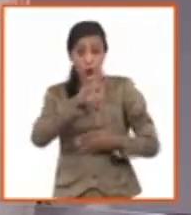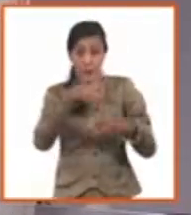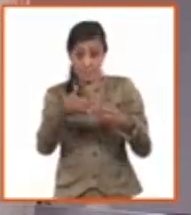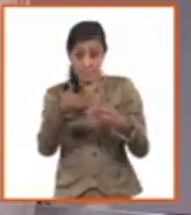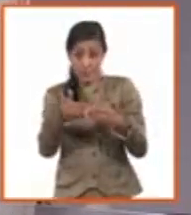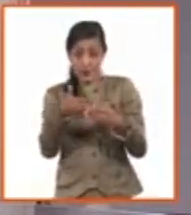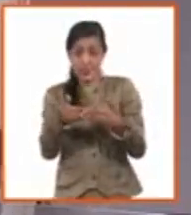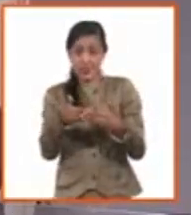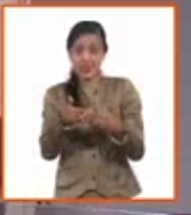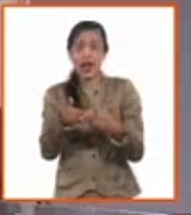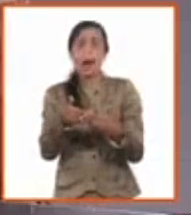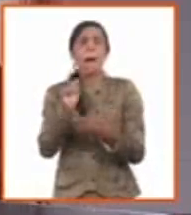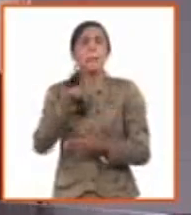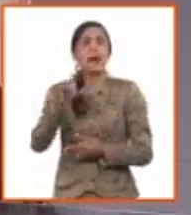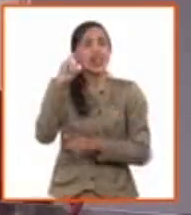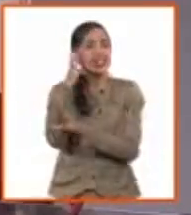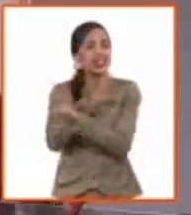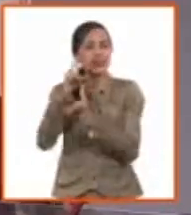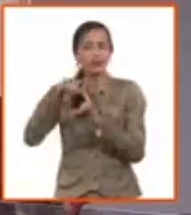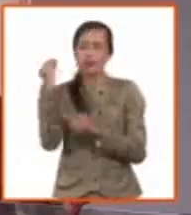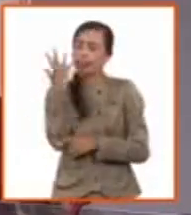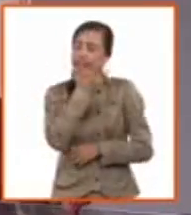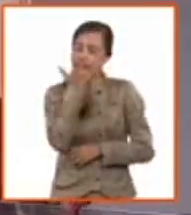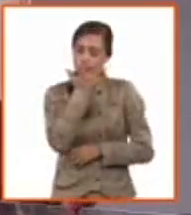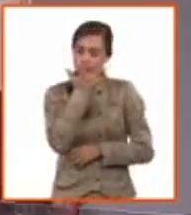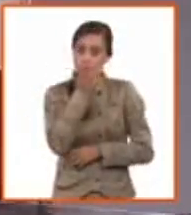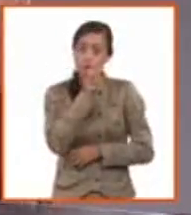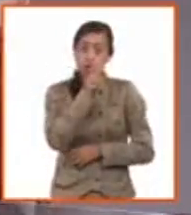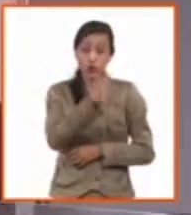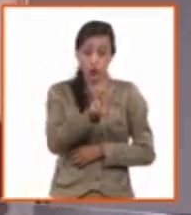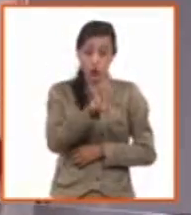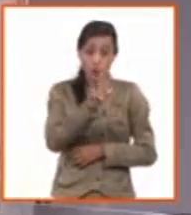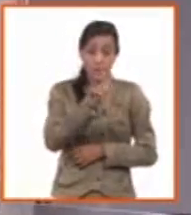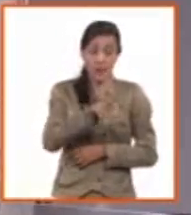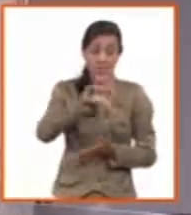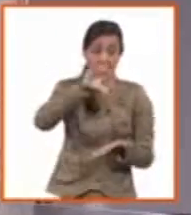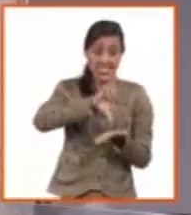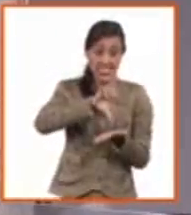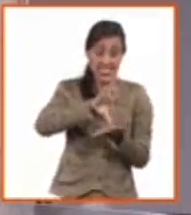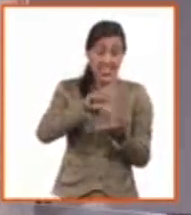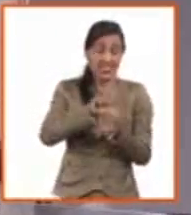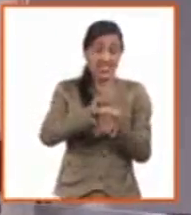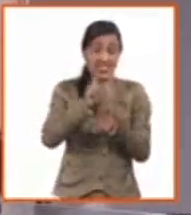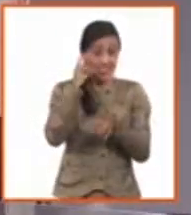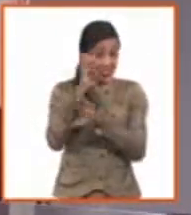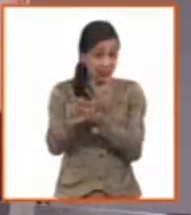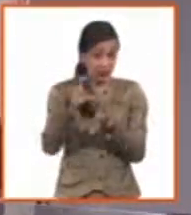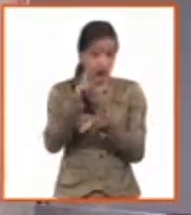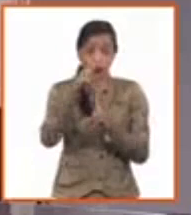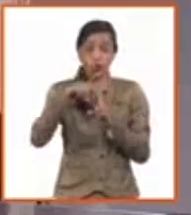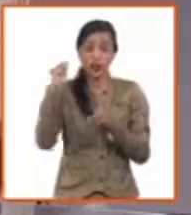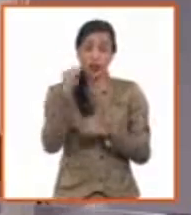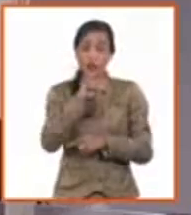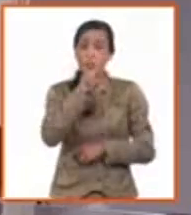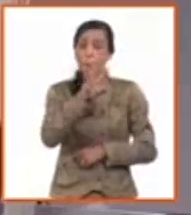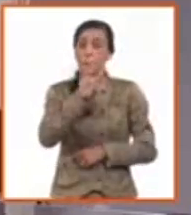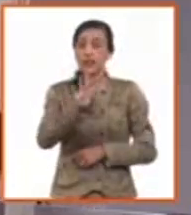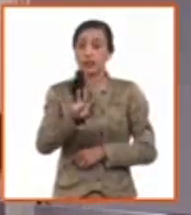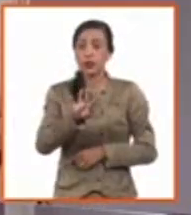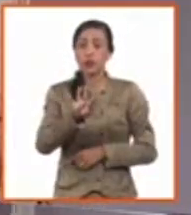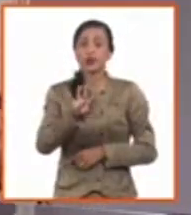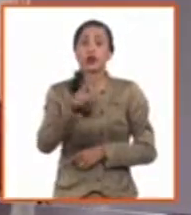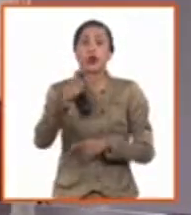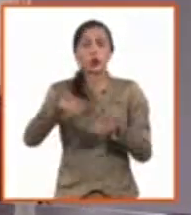ellas son los parques científico-tecnológicos bueno discúlpame dos son los parques científico-tecnológicos hay 24 entidades